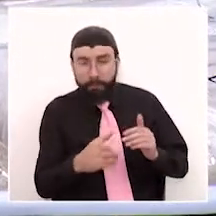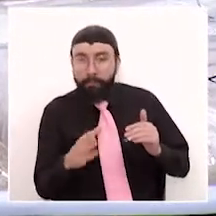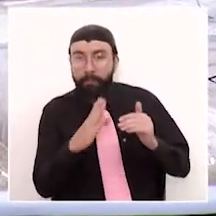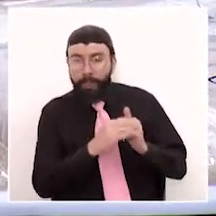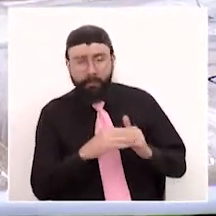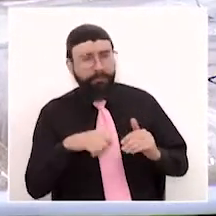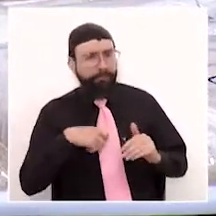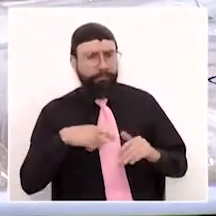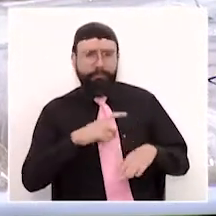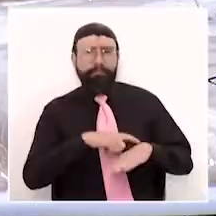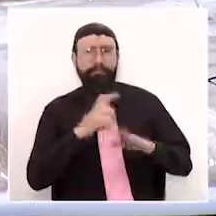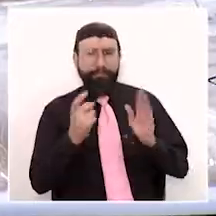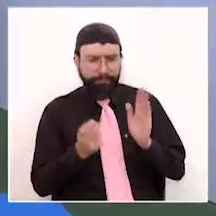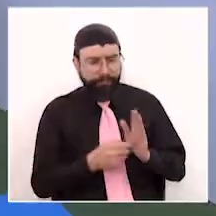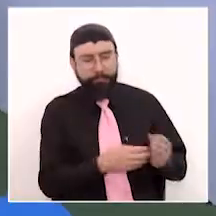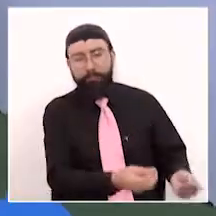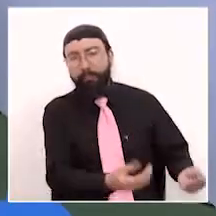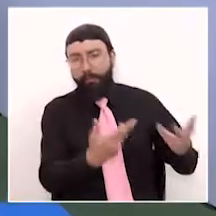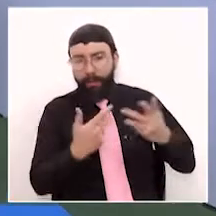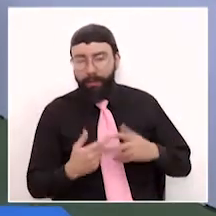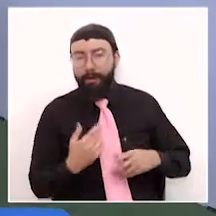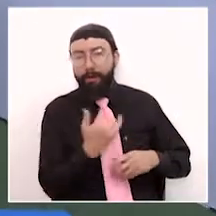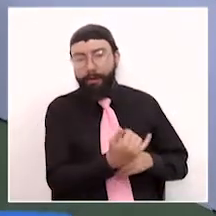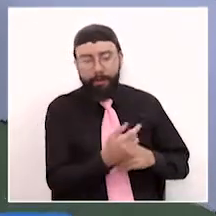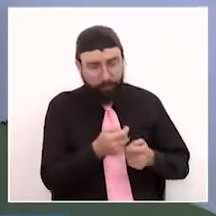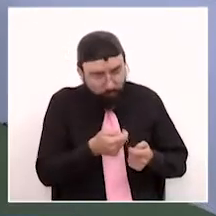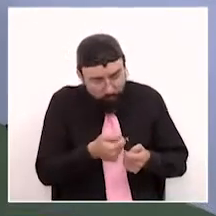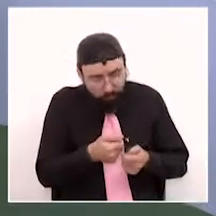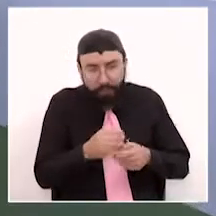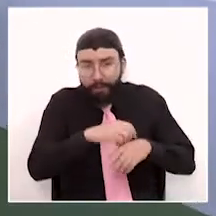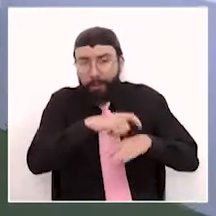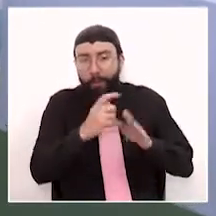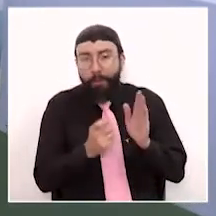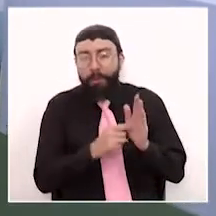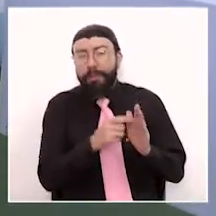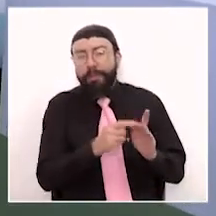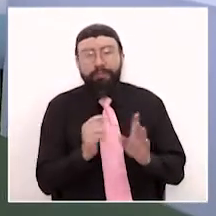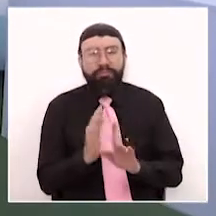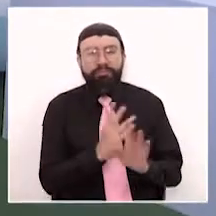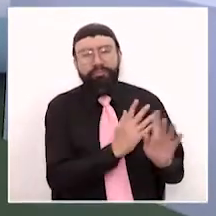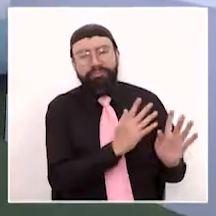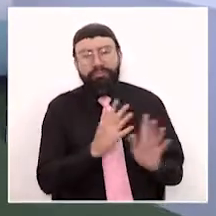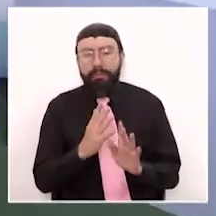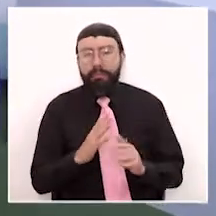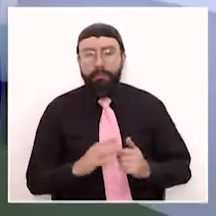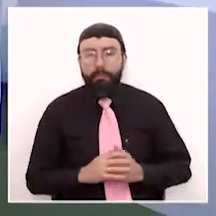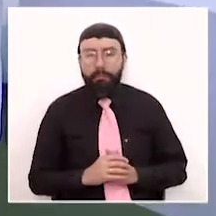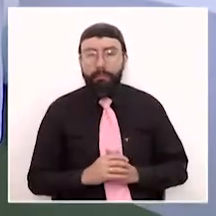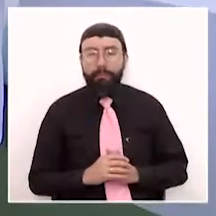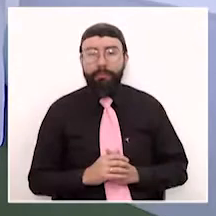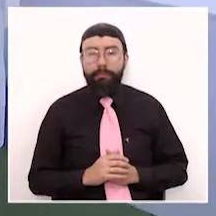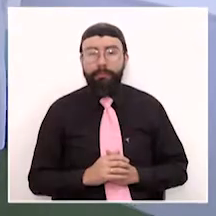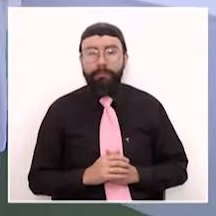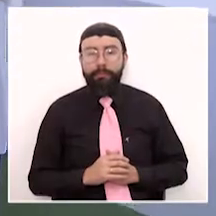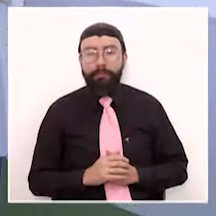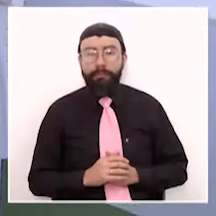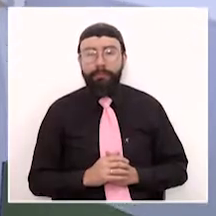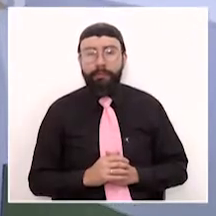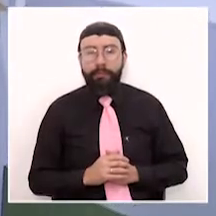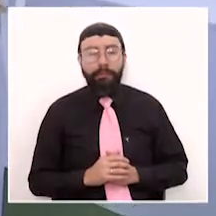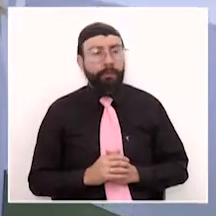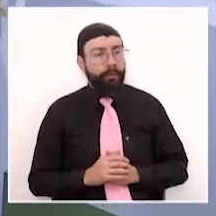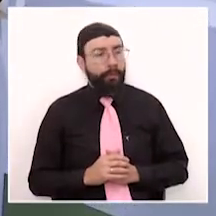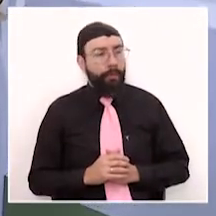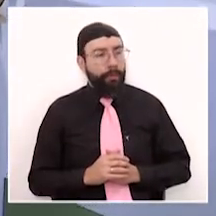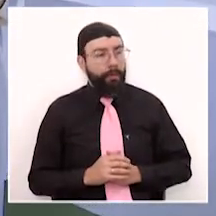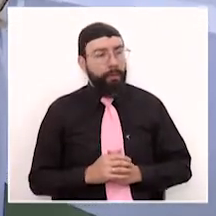los beneficios que nos da el grano completo del cereal, que es el trigo, ¿cierto? Y bueno, por acá